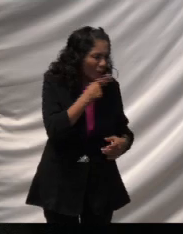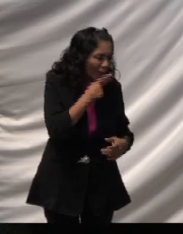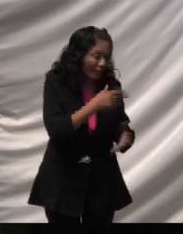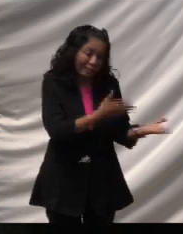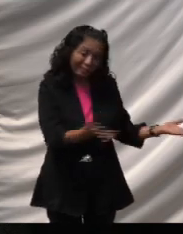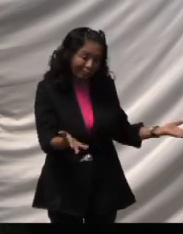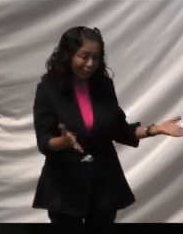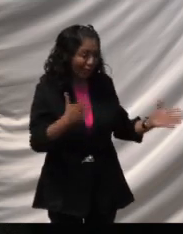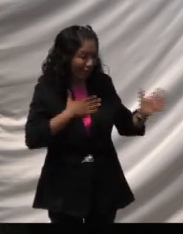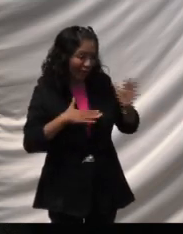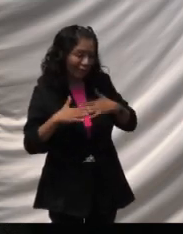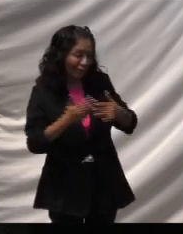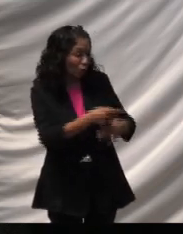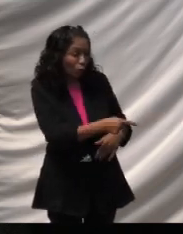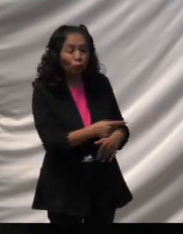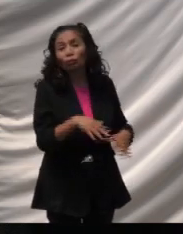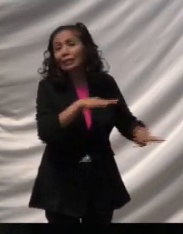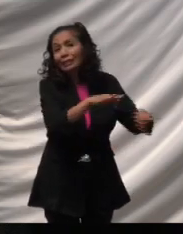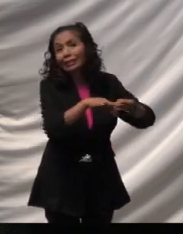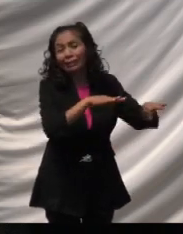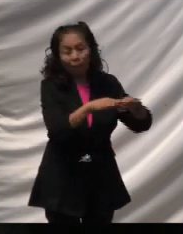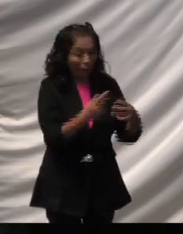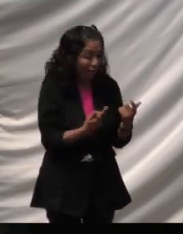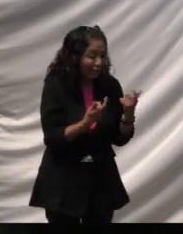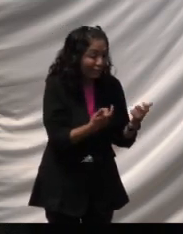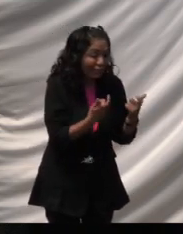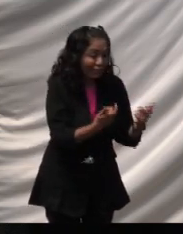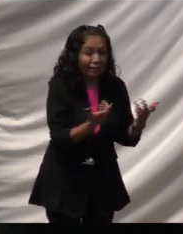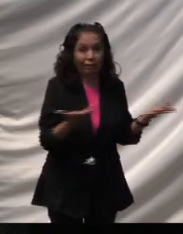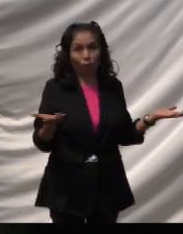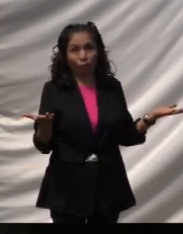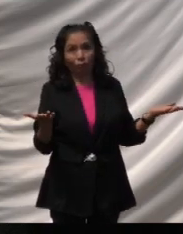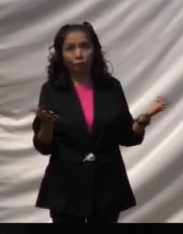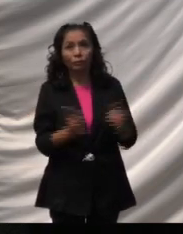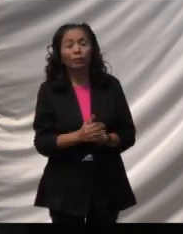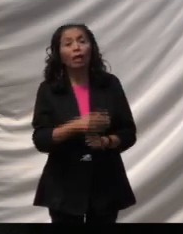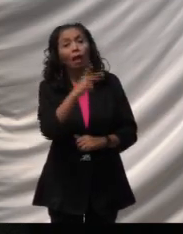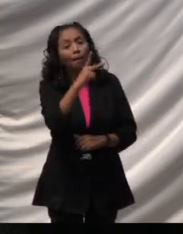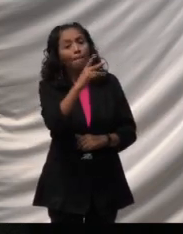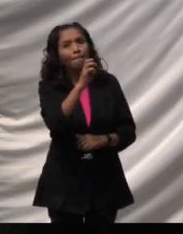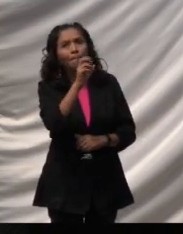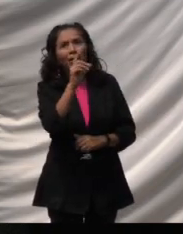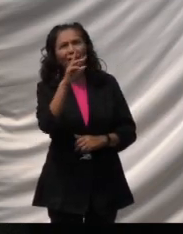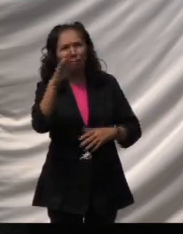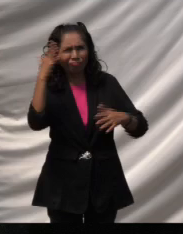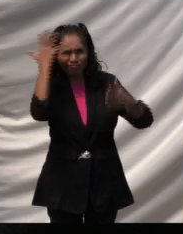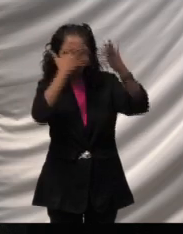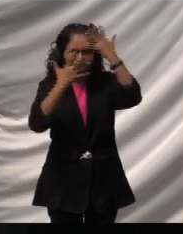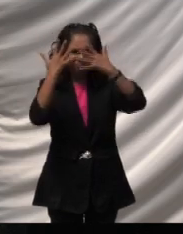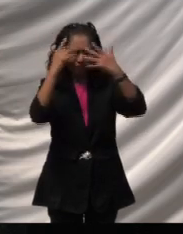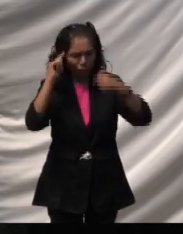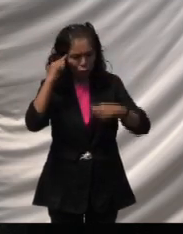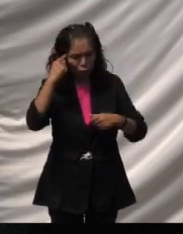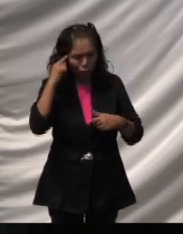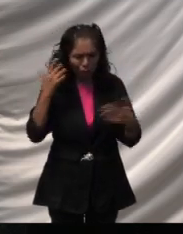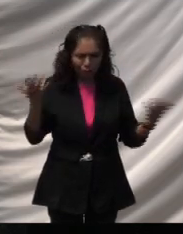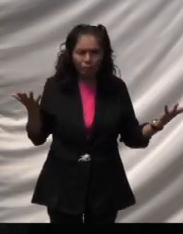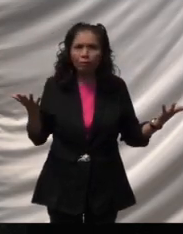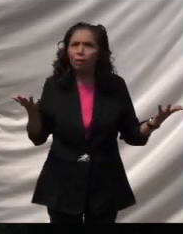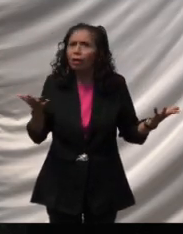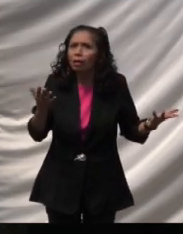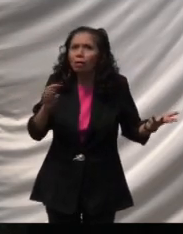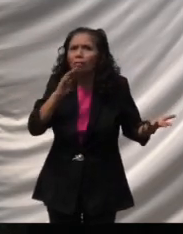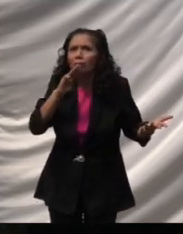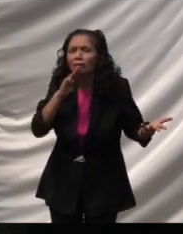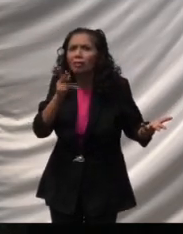tú tendrás que trabajar para conseguir dinero en esta casa». Pedro, confundido y enojado, les respondió: